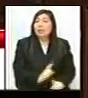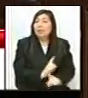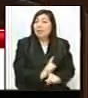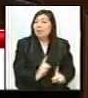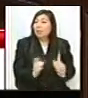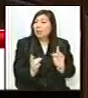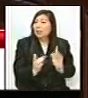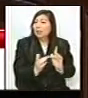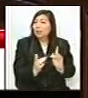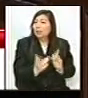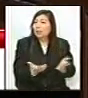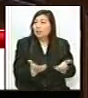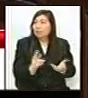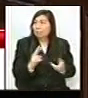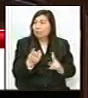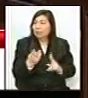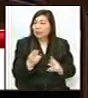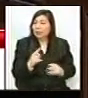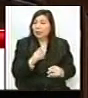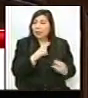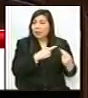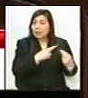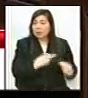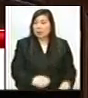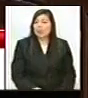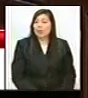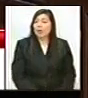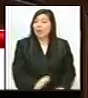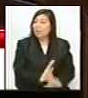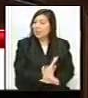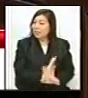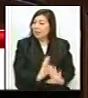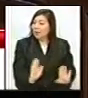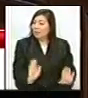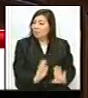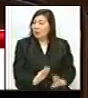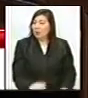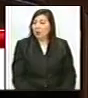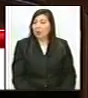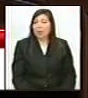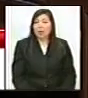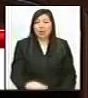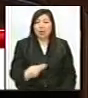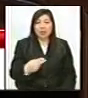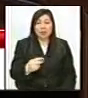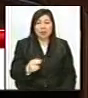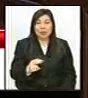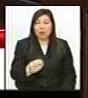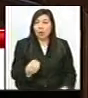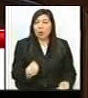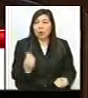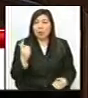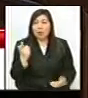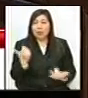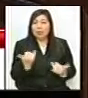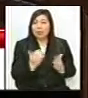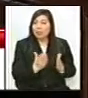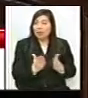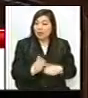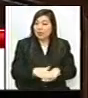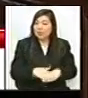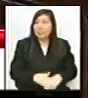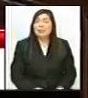se identifica una división de roles. Y tampoco se sindica al doctor Hinostroza Pariachi como líder de esta